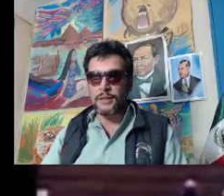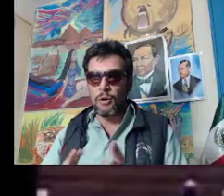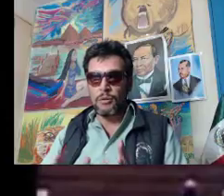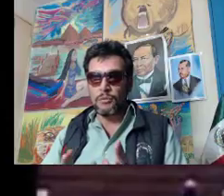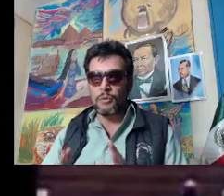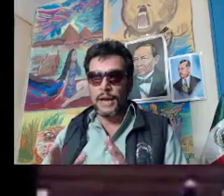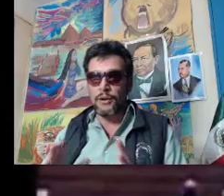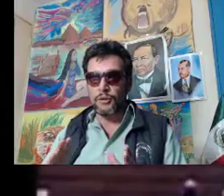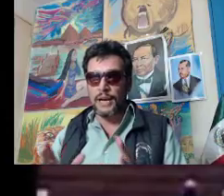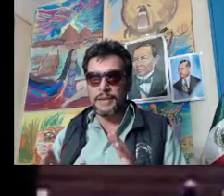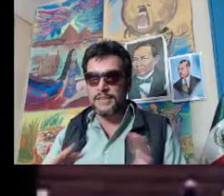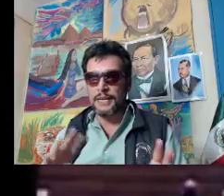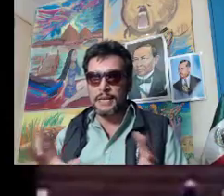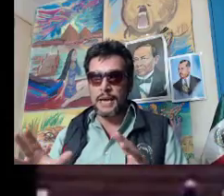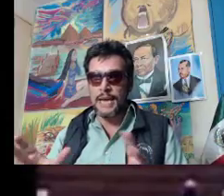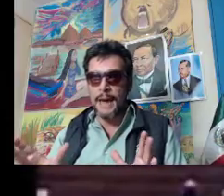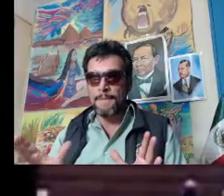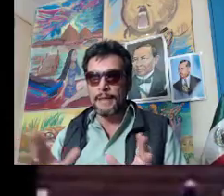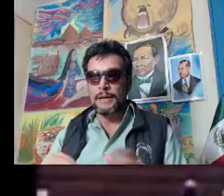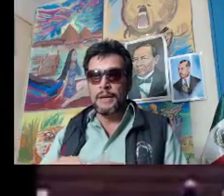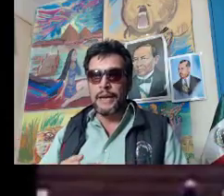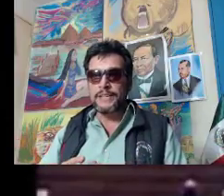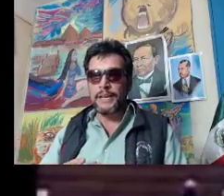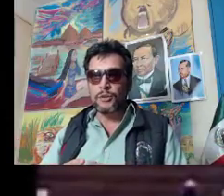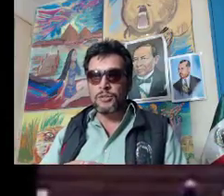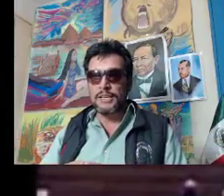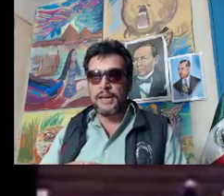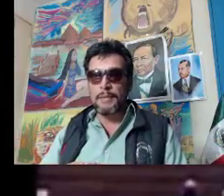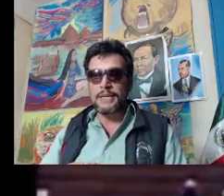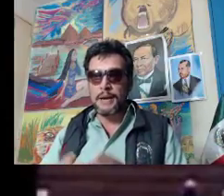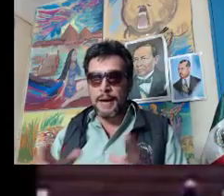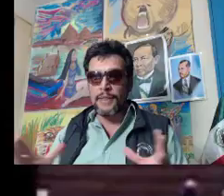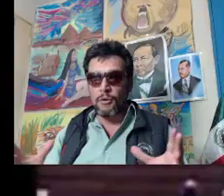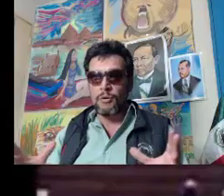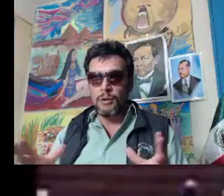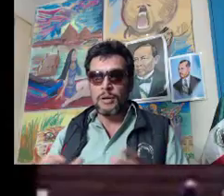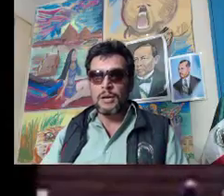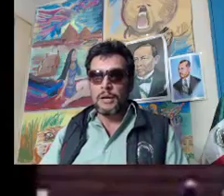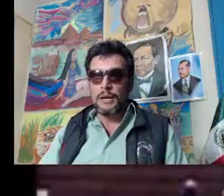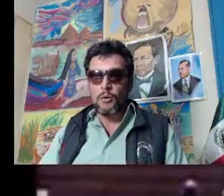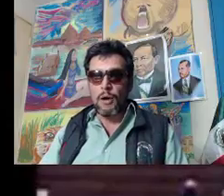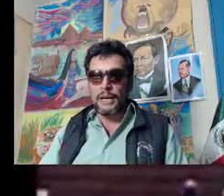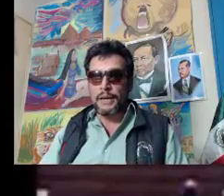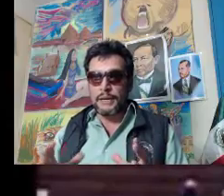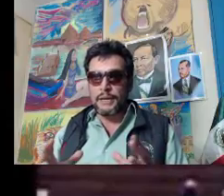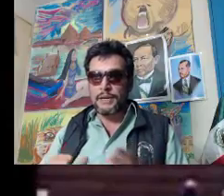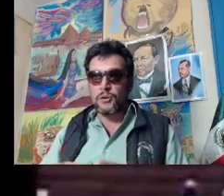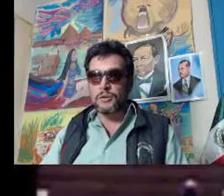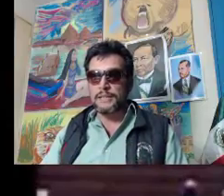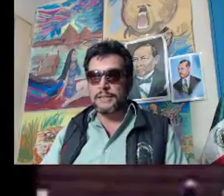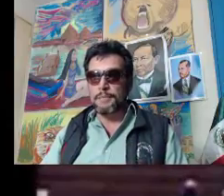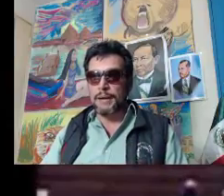está diciendo una y otra vez aquí y allá, es entonces haber llevado